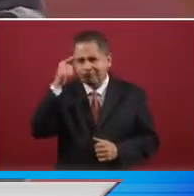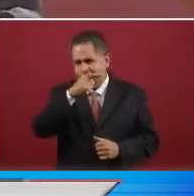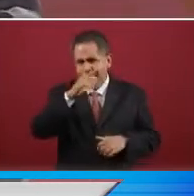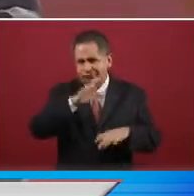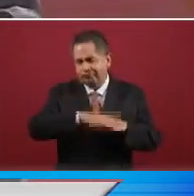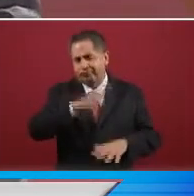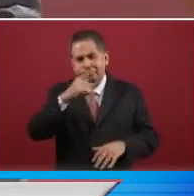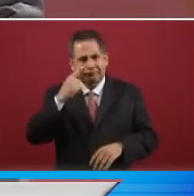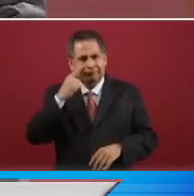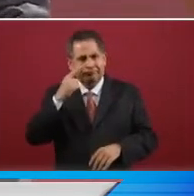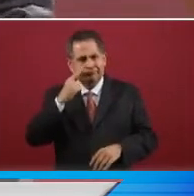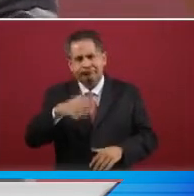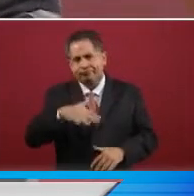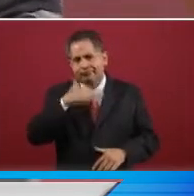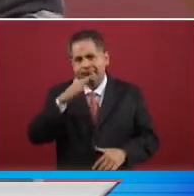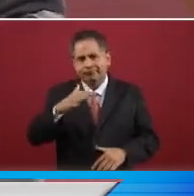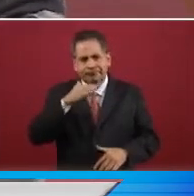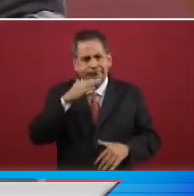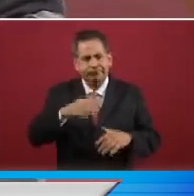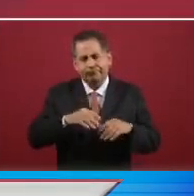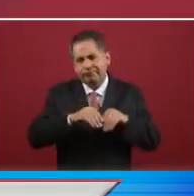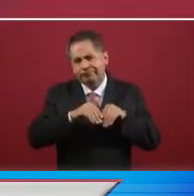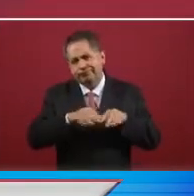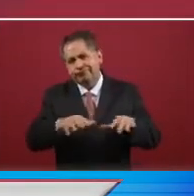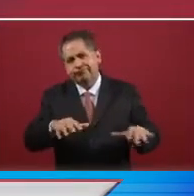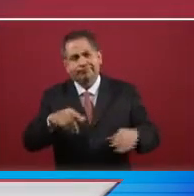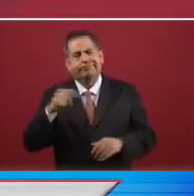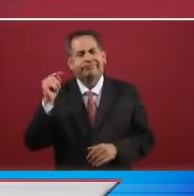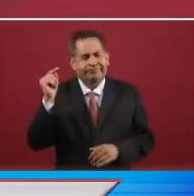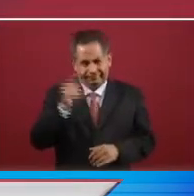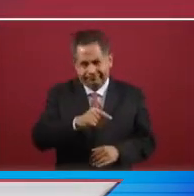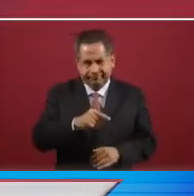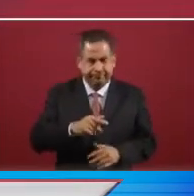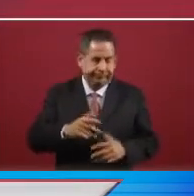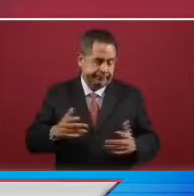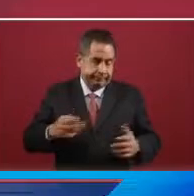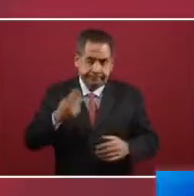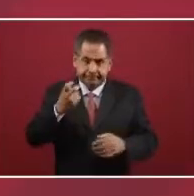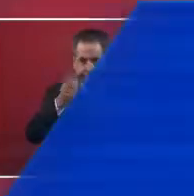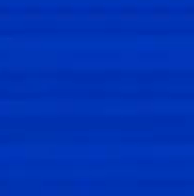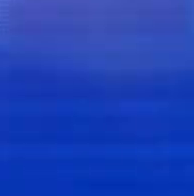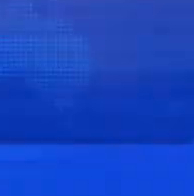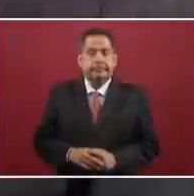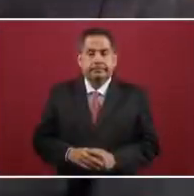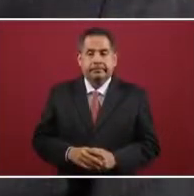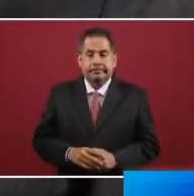y si se mintió se aplicará en la ley y será enlistado para ser supervisado permanentemente.